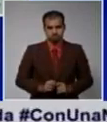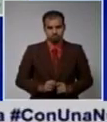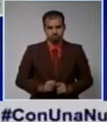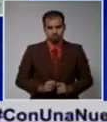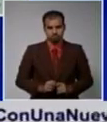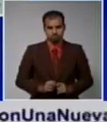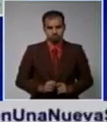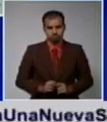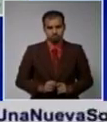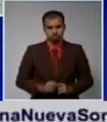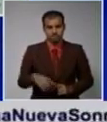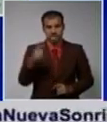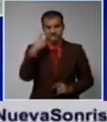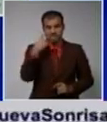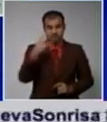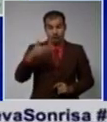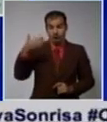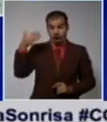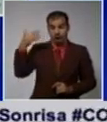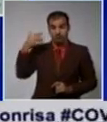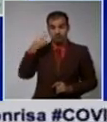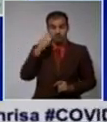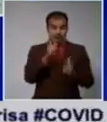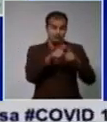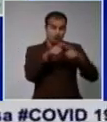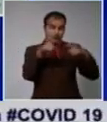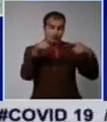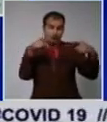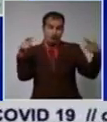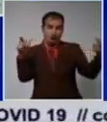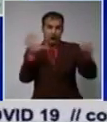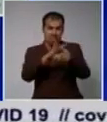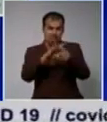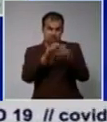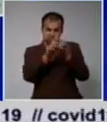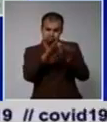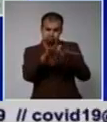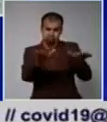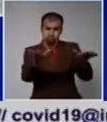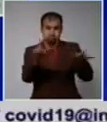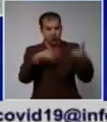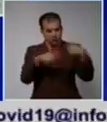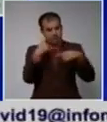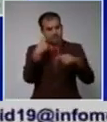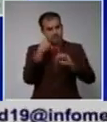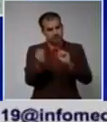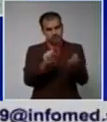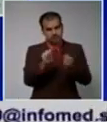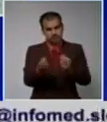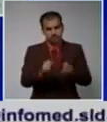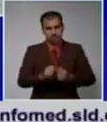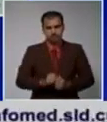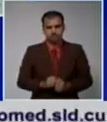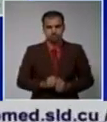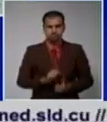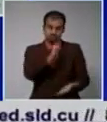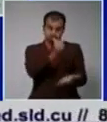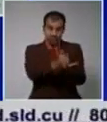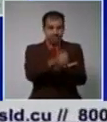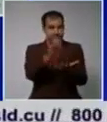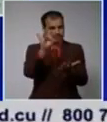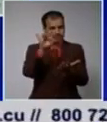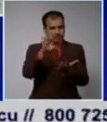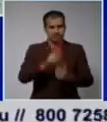de una elevada transmisión que presentaron. 15 en el municipio cabecera, en